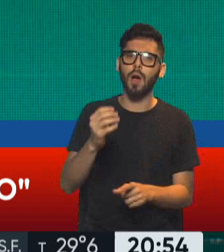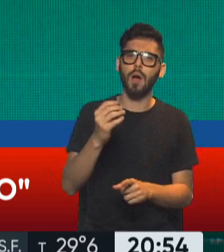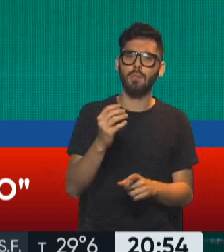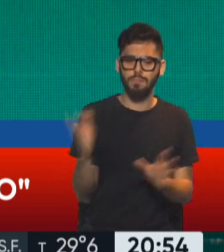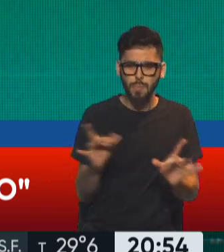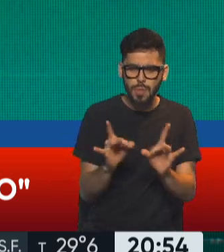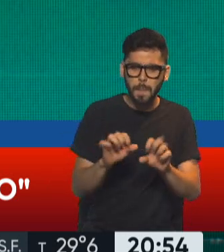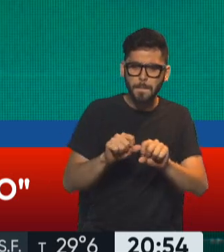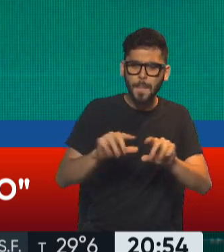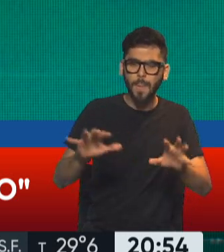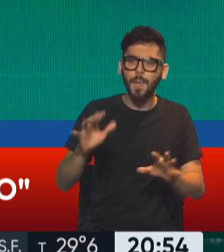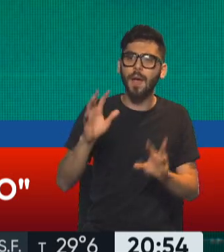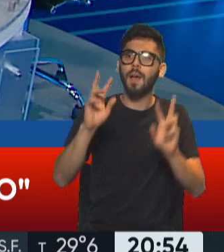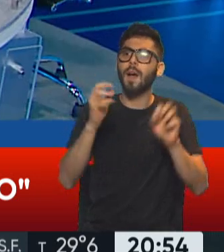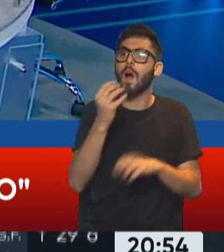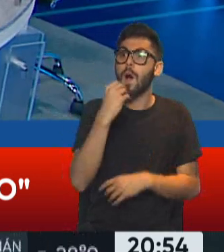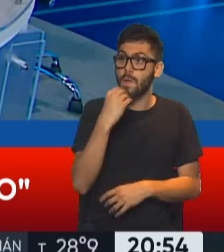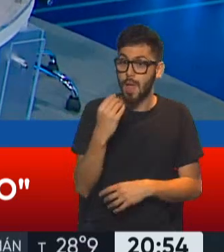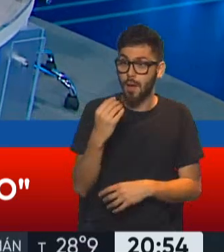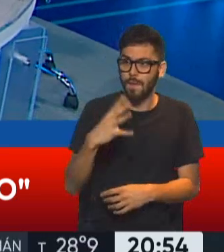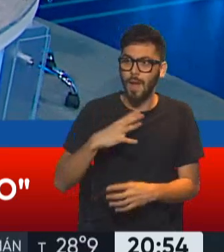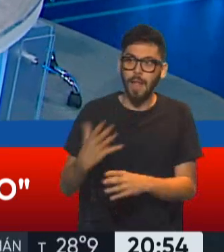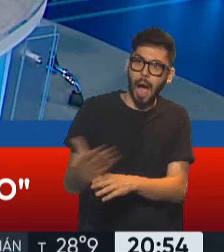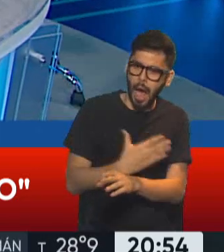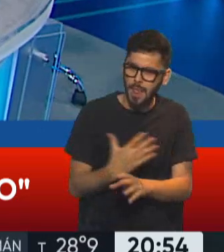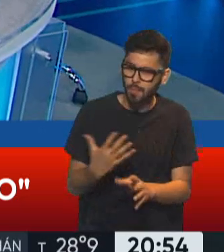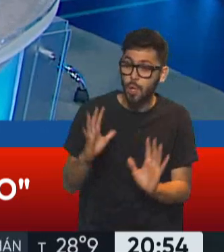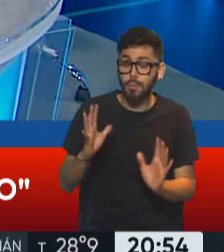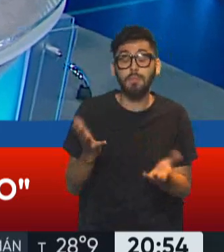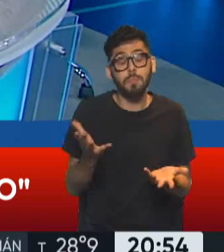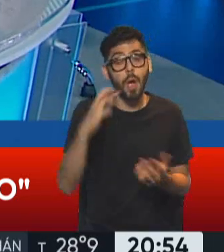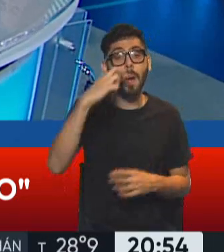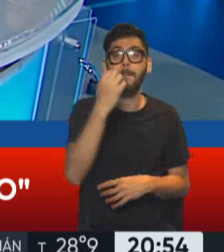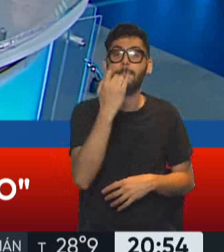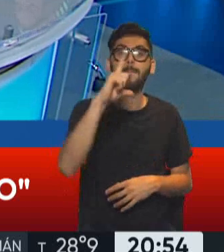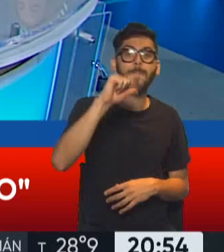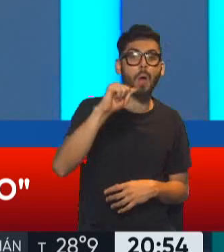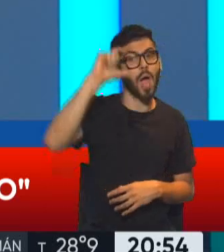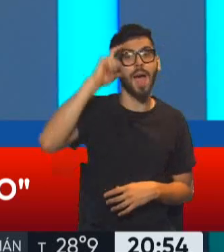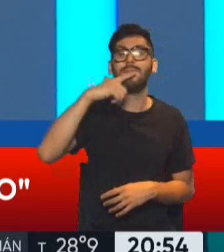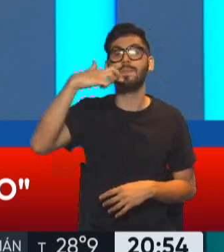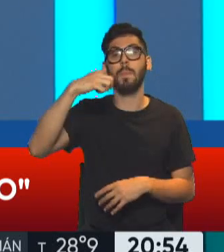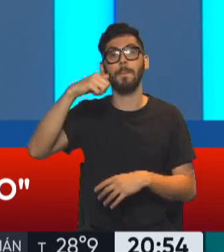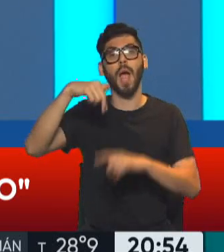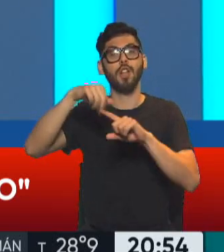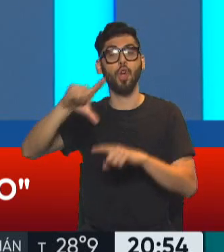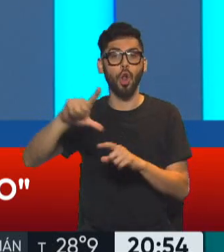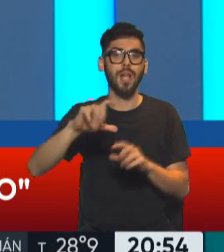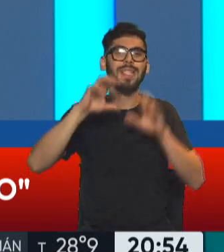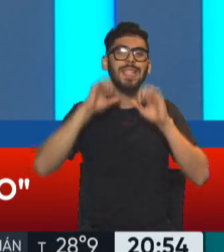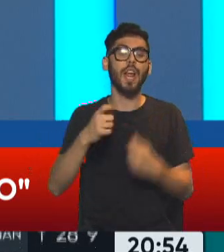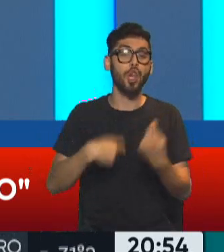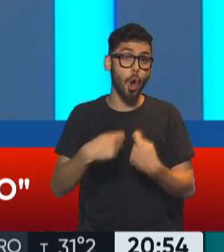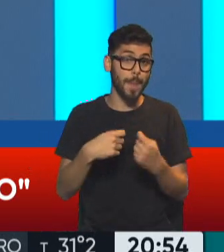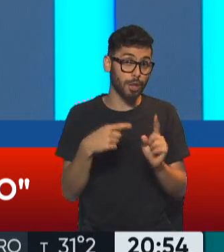durante la pandemia? Yo creo que hicimos lo que estaba al alcance. Obviamente Paula Español fue una secretaria de Comercio muy importante en